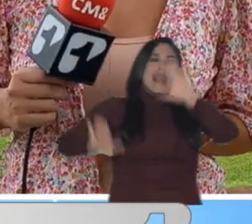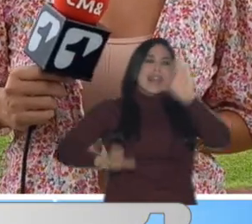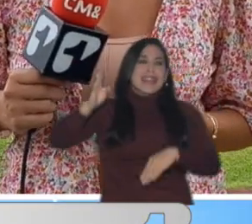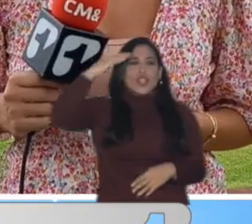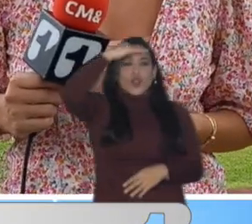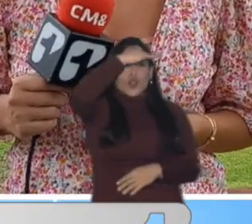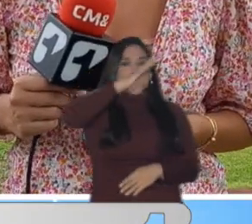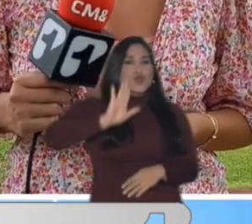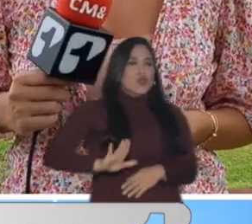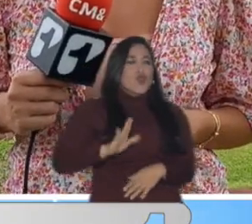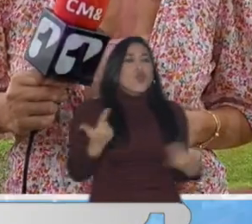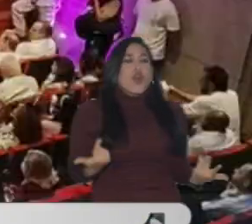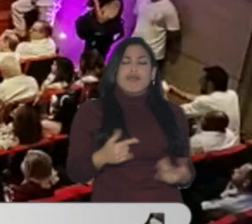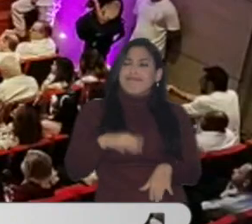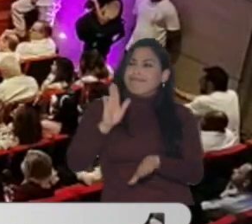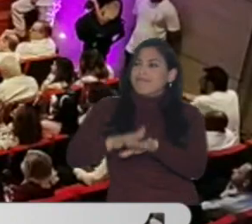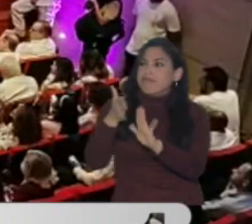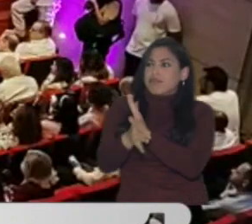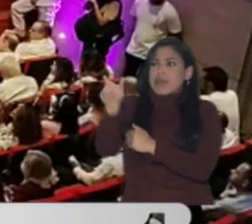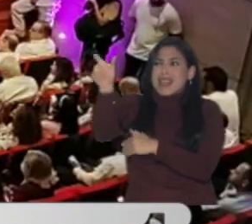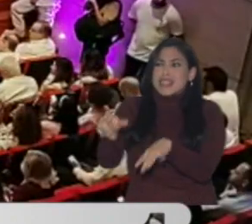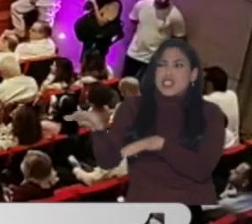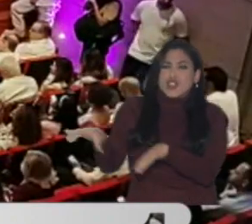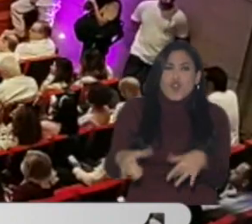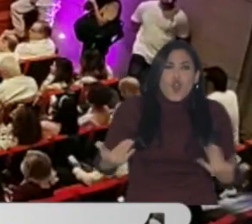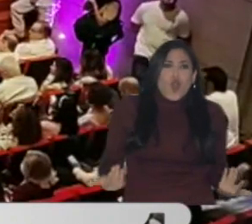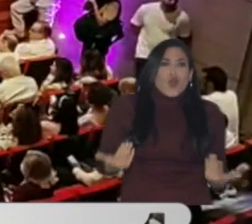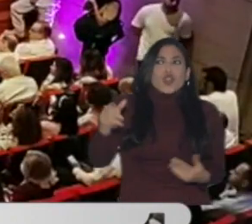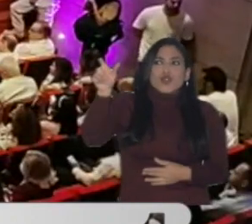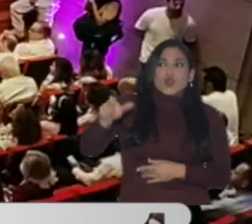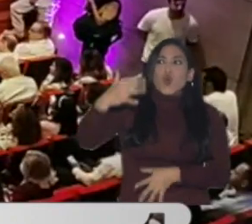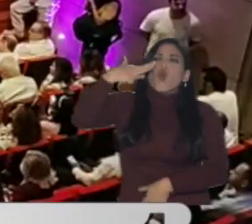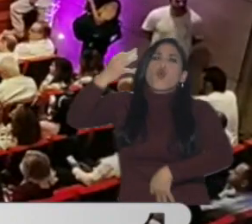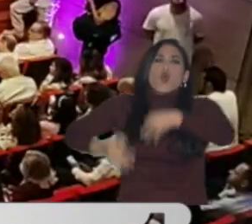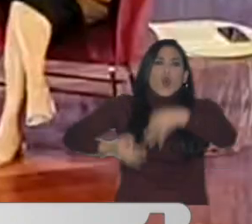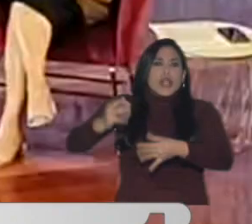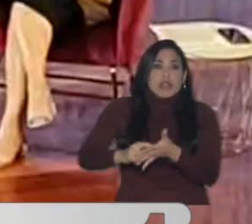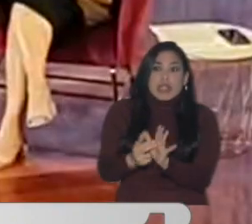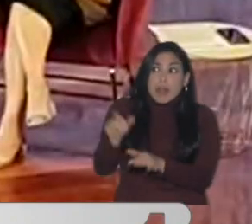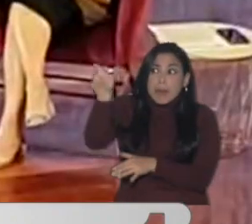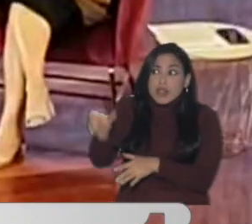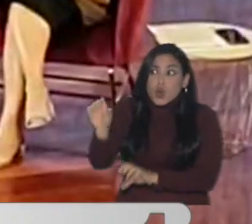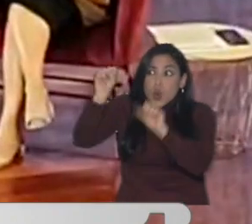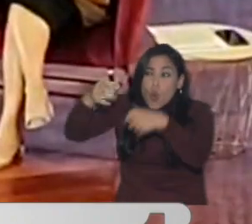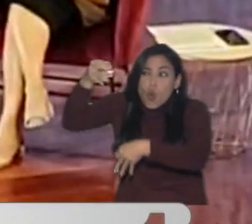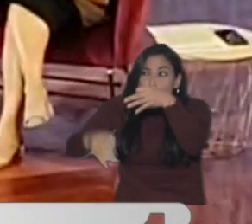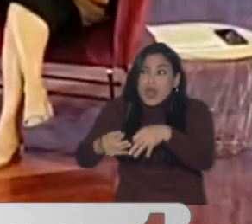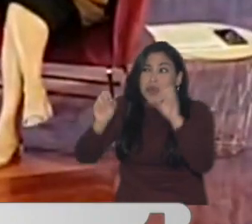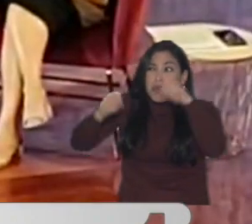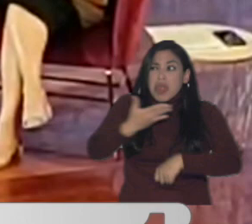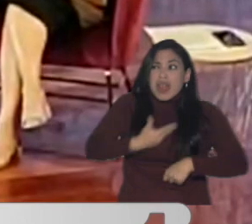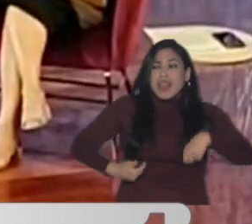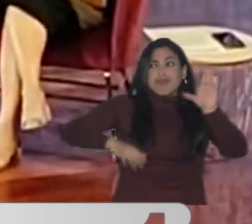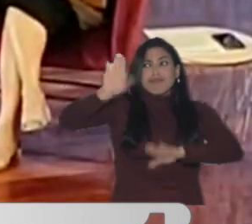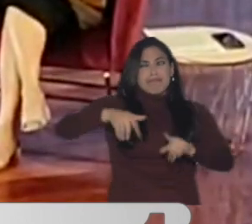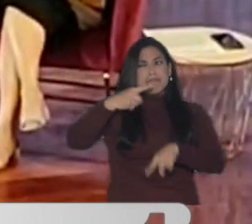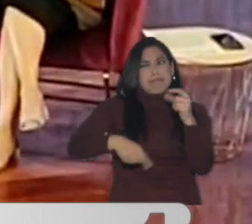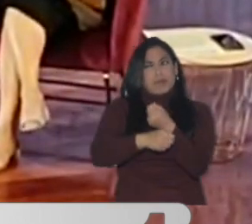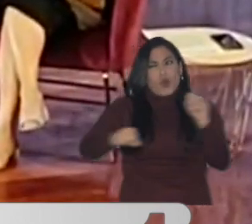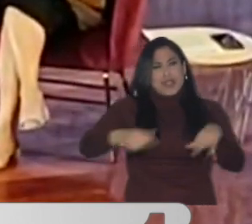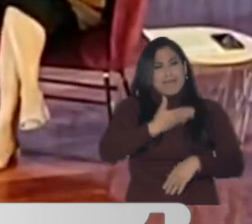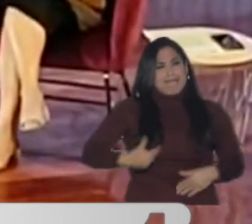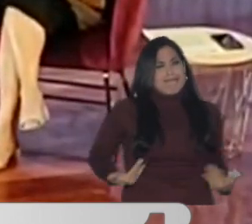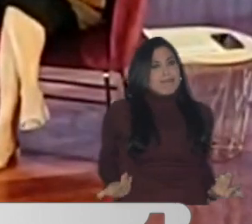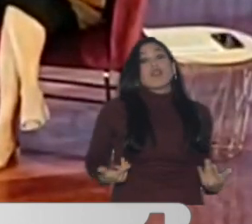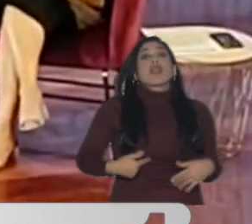Rodolfo Hernández al considerar que una persona que está llamado a juicio no puede ser candidato a la presidencia de la